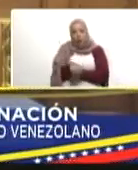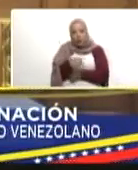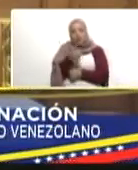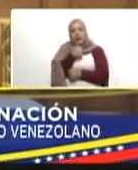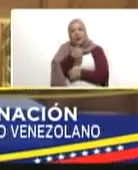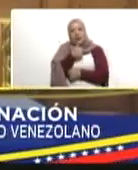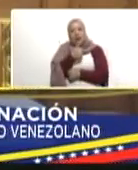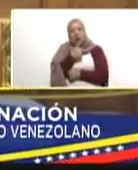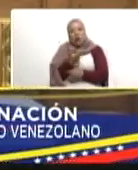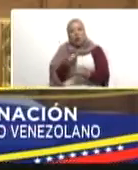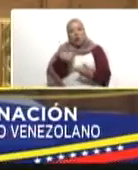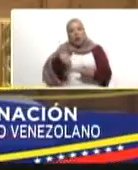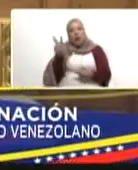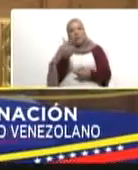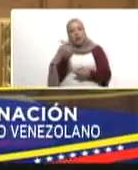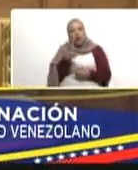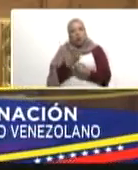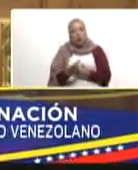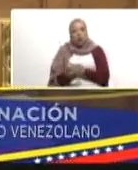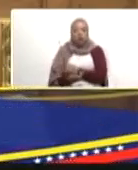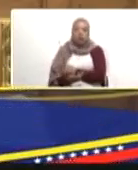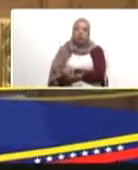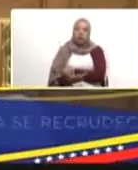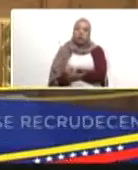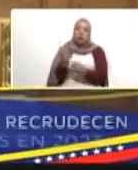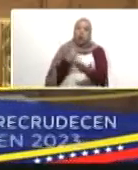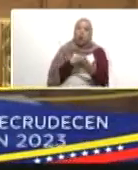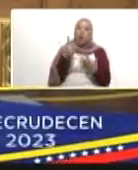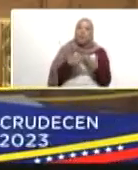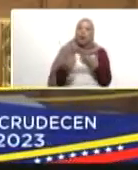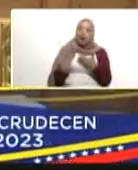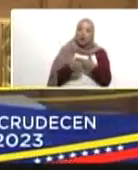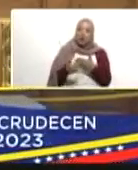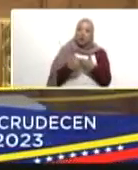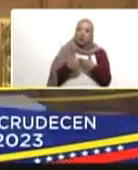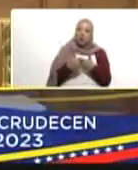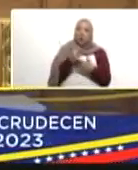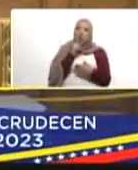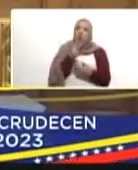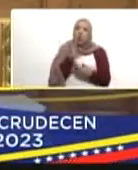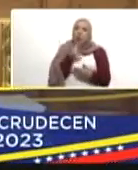quién lo dirigía desde Venezuela un plan asesino criminal